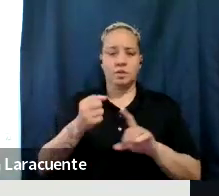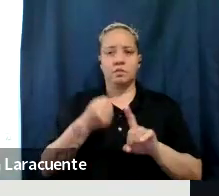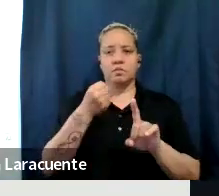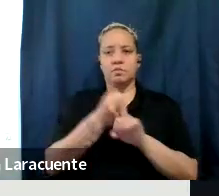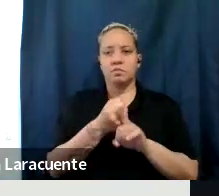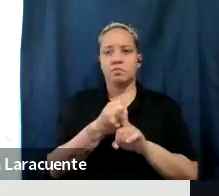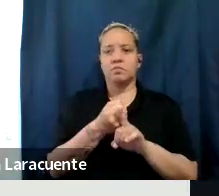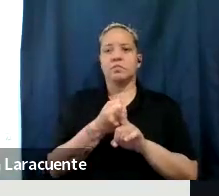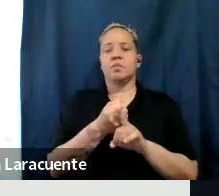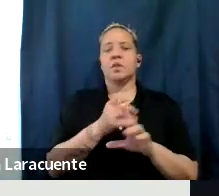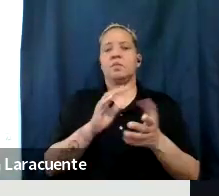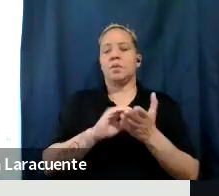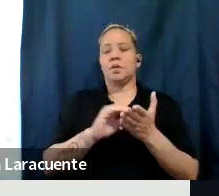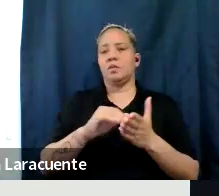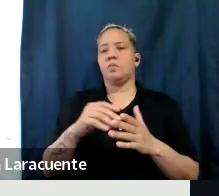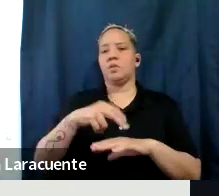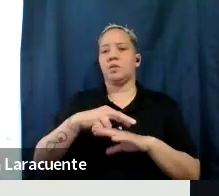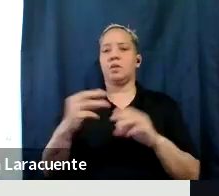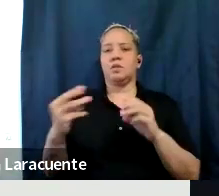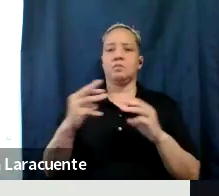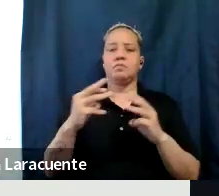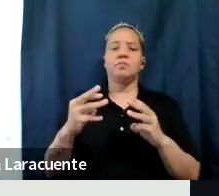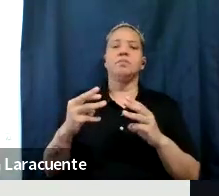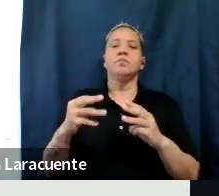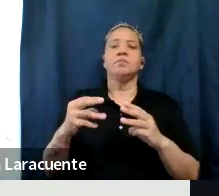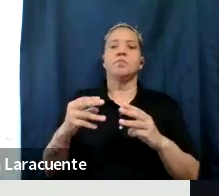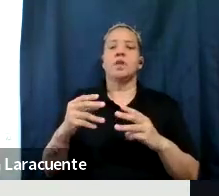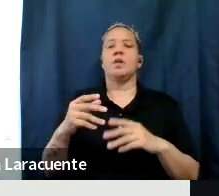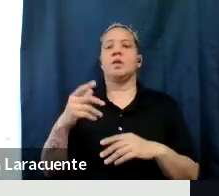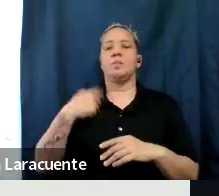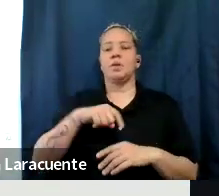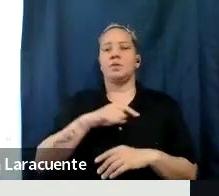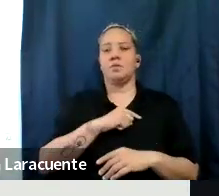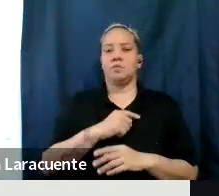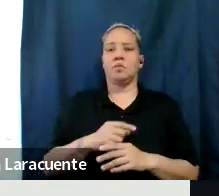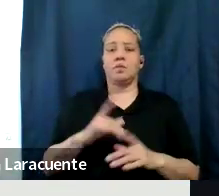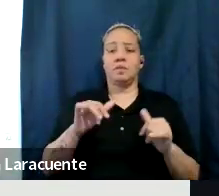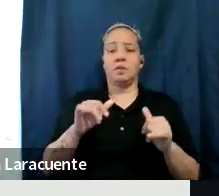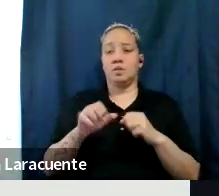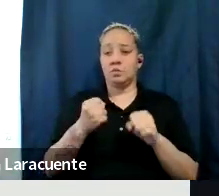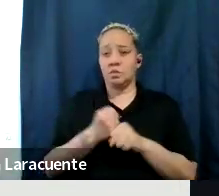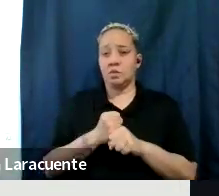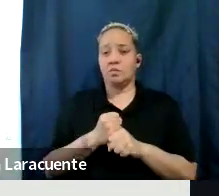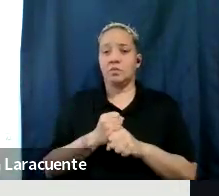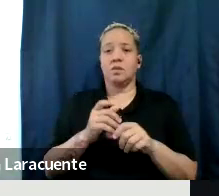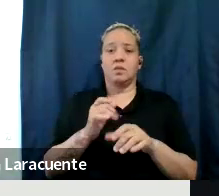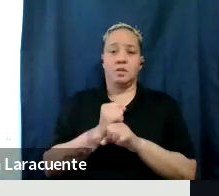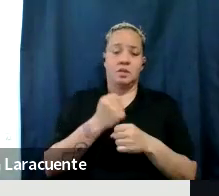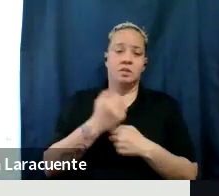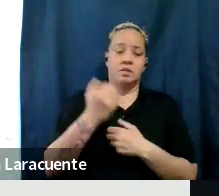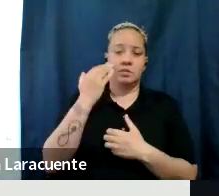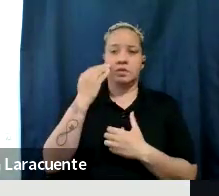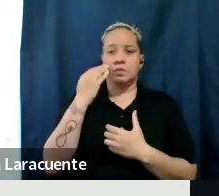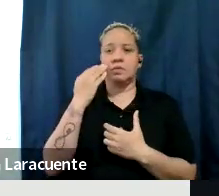Puerto Rico y la Guerra Civil Española, La voz de los intelectuales, un libro que me llevó varios años hacer y lo saben bien